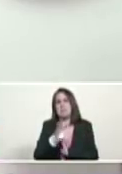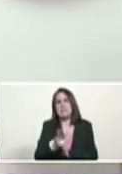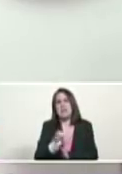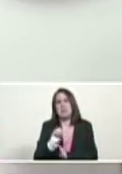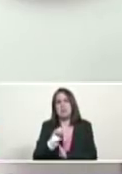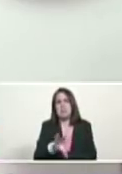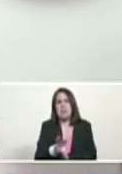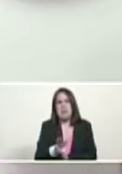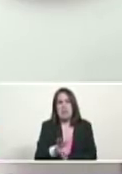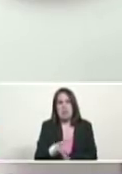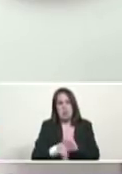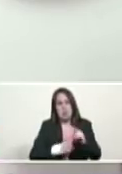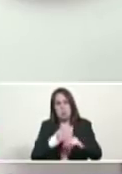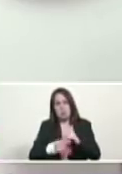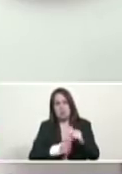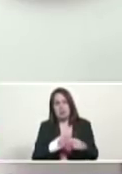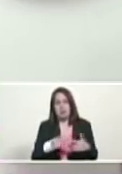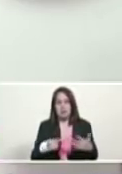Escribían en Twitter,